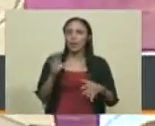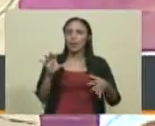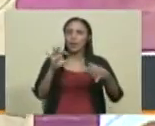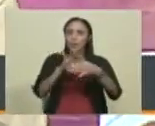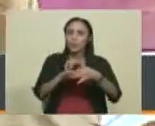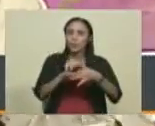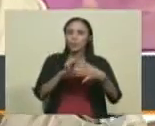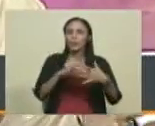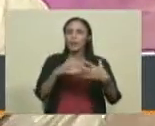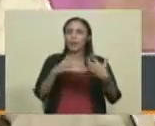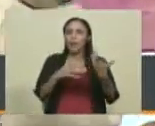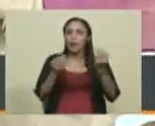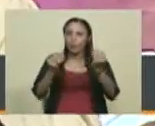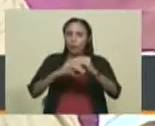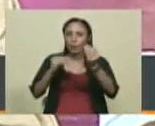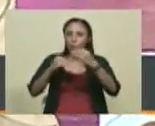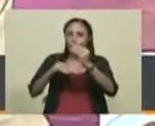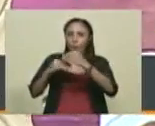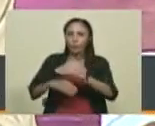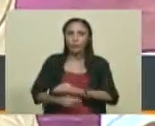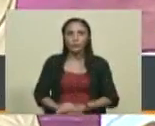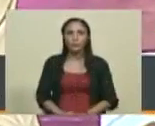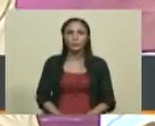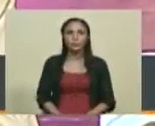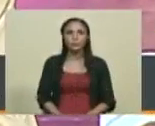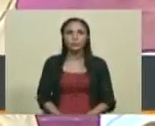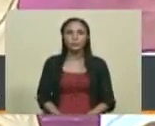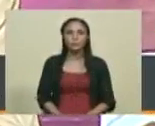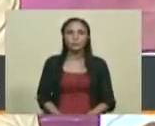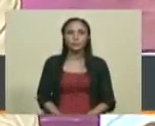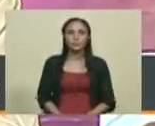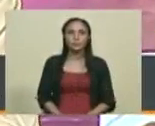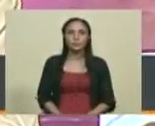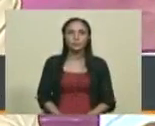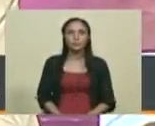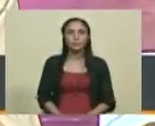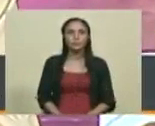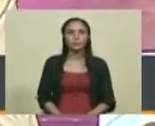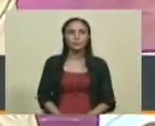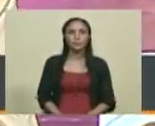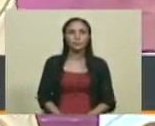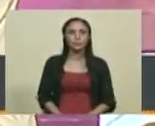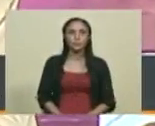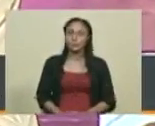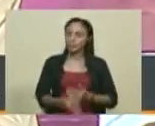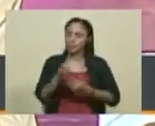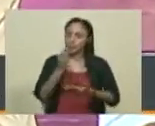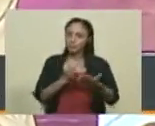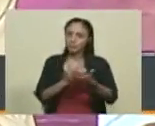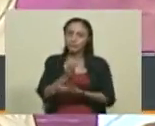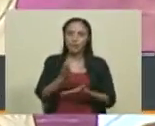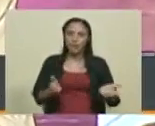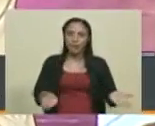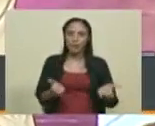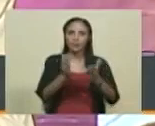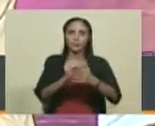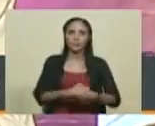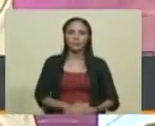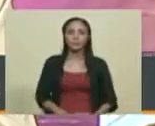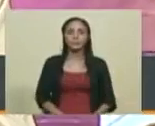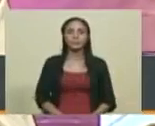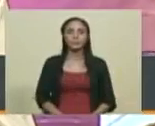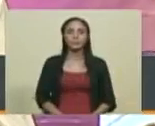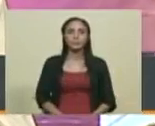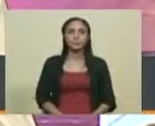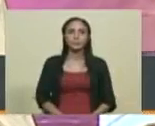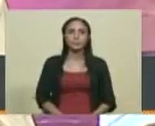potencias del mundo pluripolar que ya están con nosotros, acompasados y adelante siempre. Y en la columna vertebral